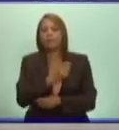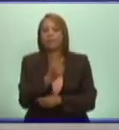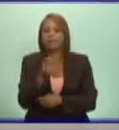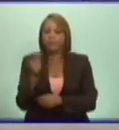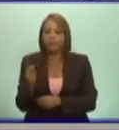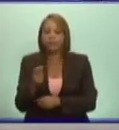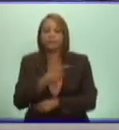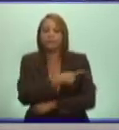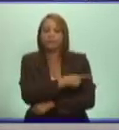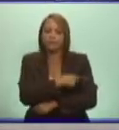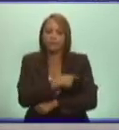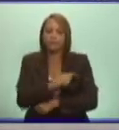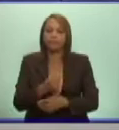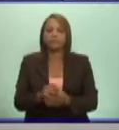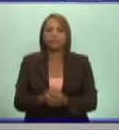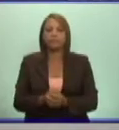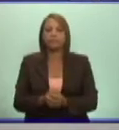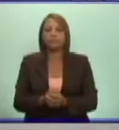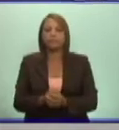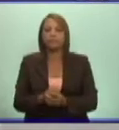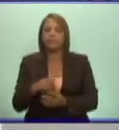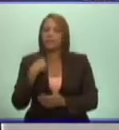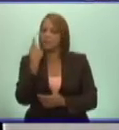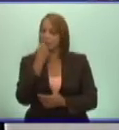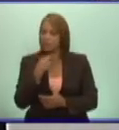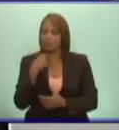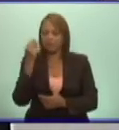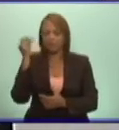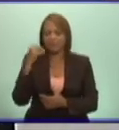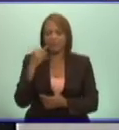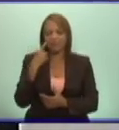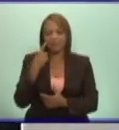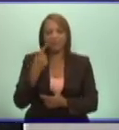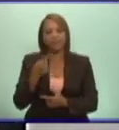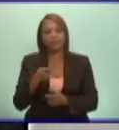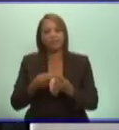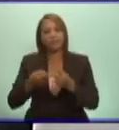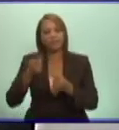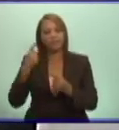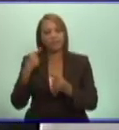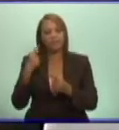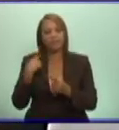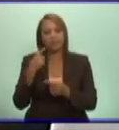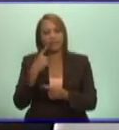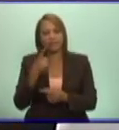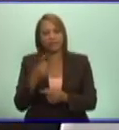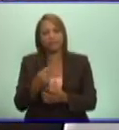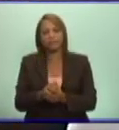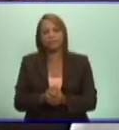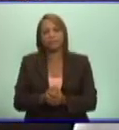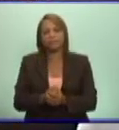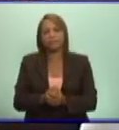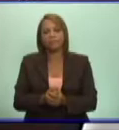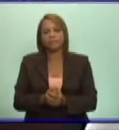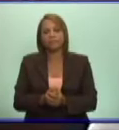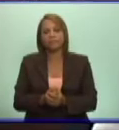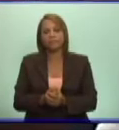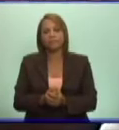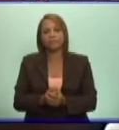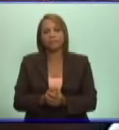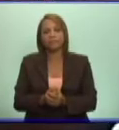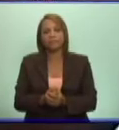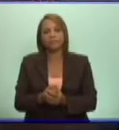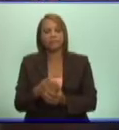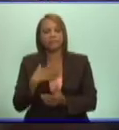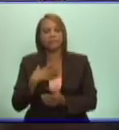educación primaria y rostros conocidos que usted pudo también apreciar en estas programaciones especiales y en este panel informativo. Se trata de